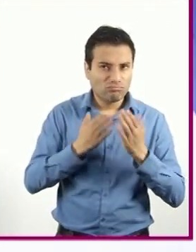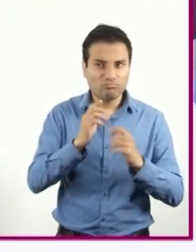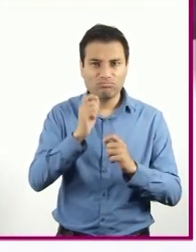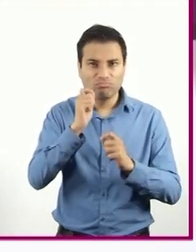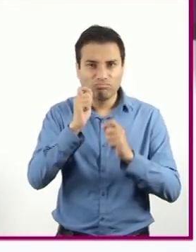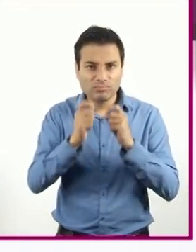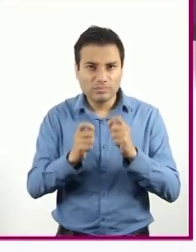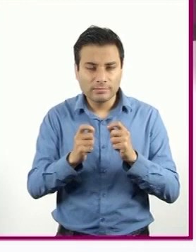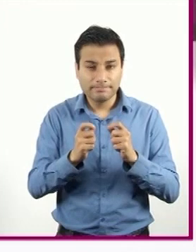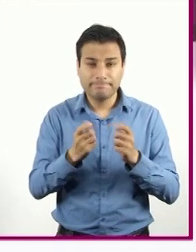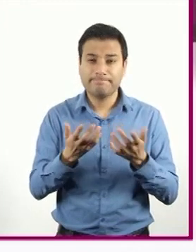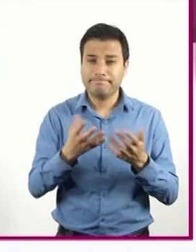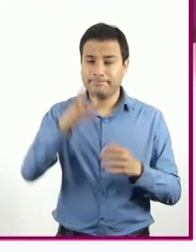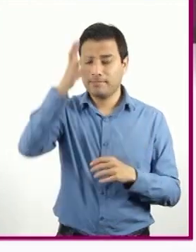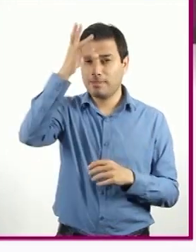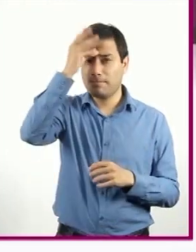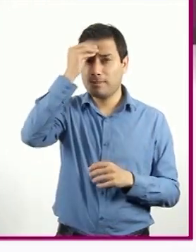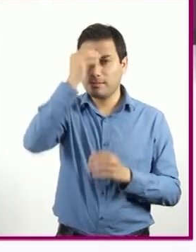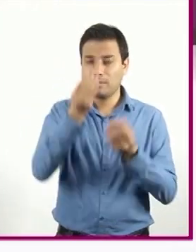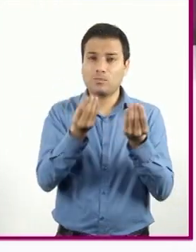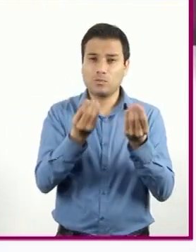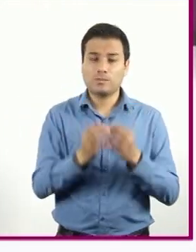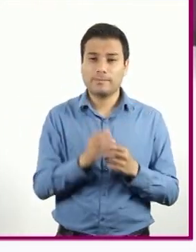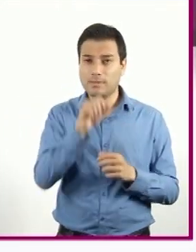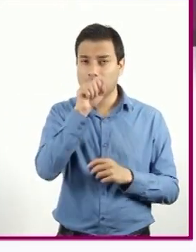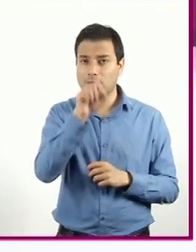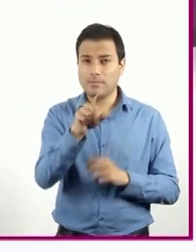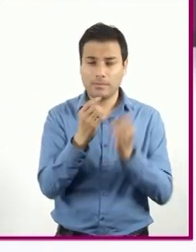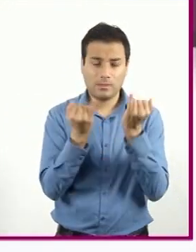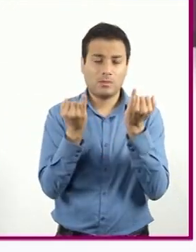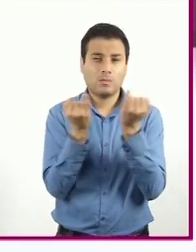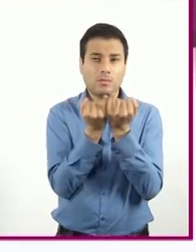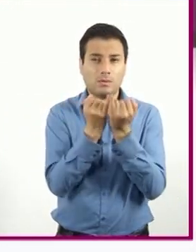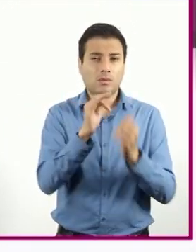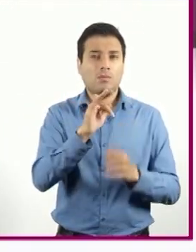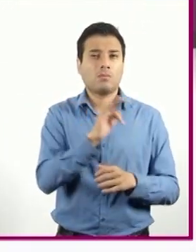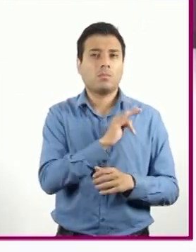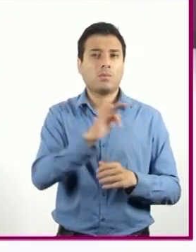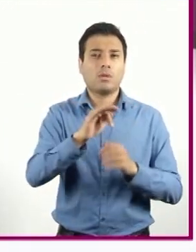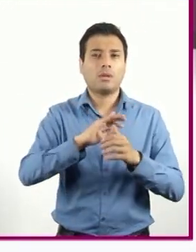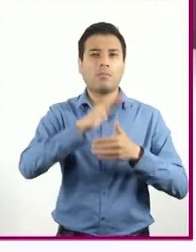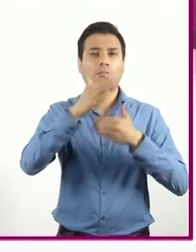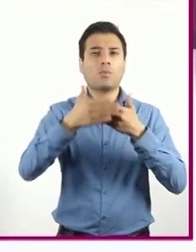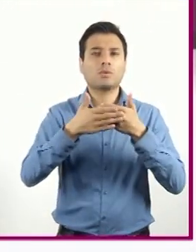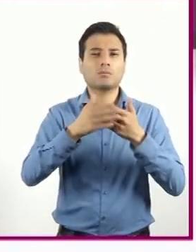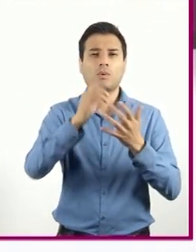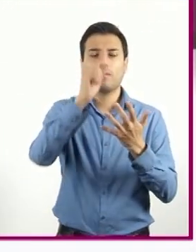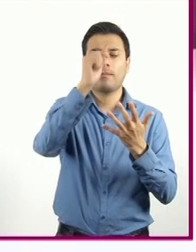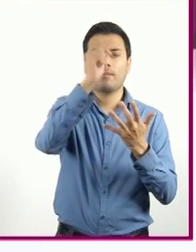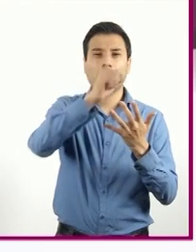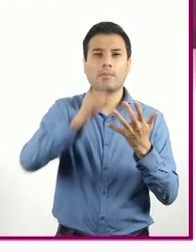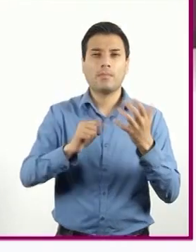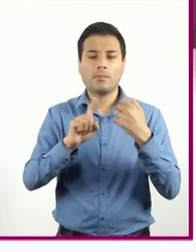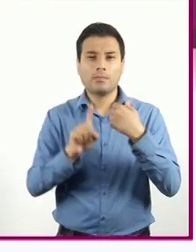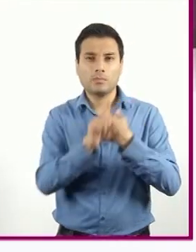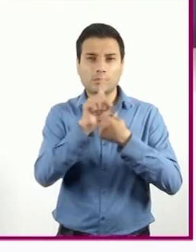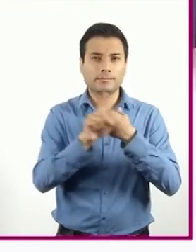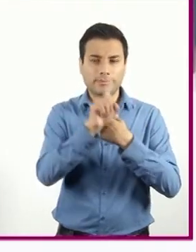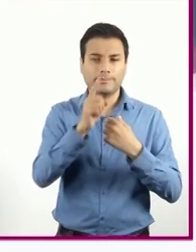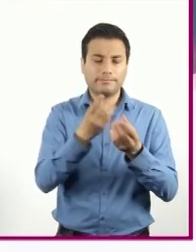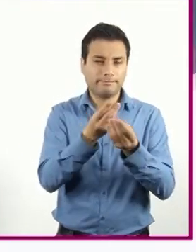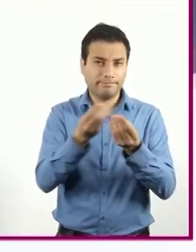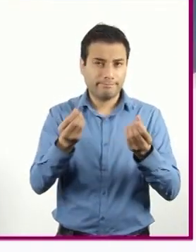nos hace aprender y ayuda a enfrentarnos a las diferentes situaciones que van surgiendo en nuestra vida.